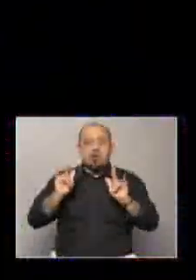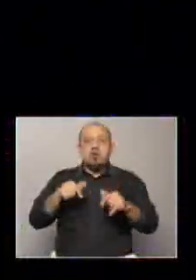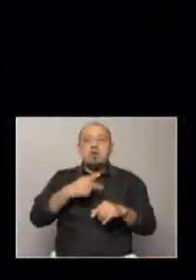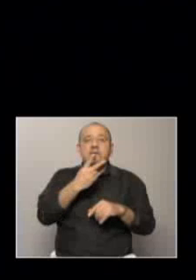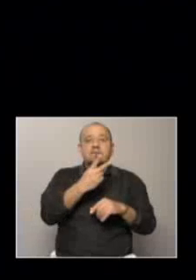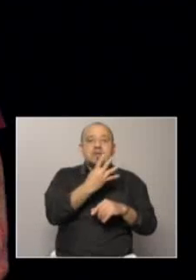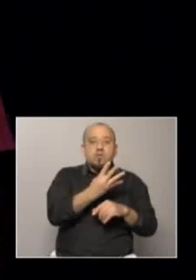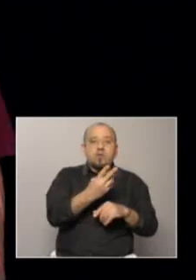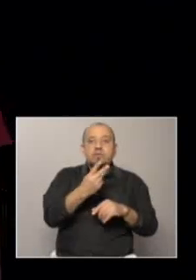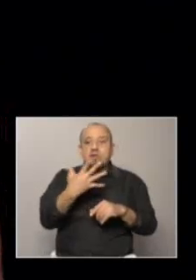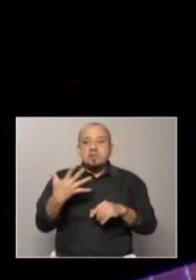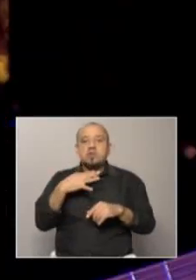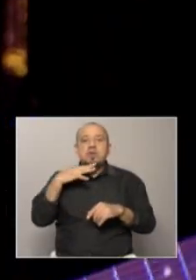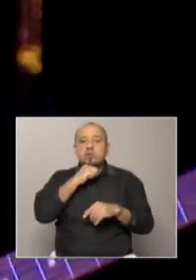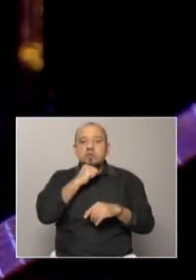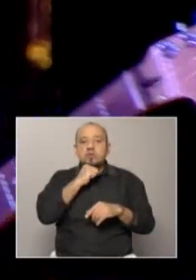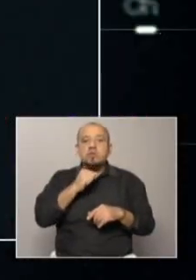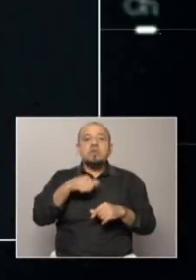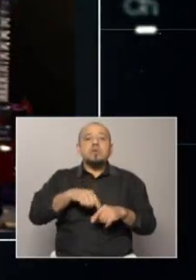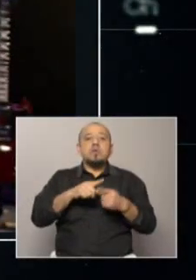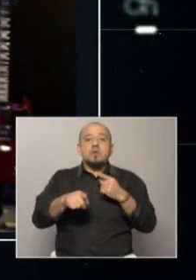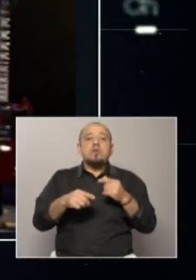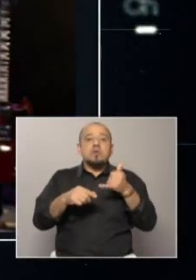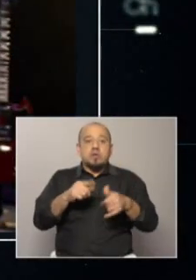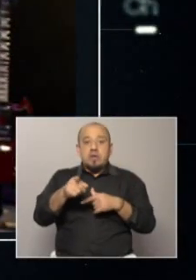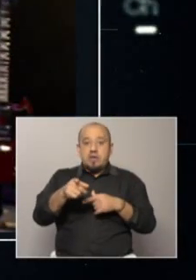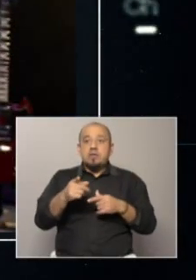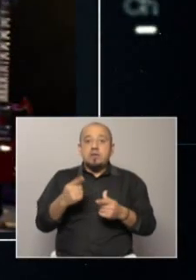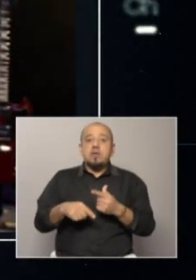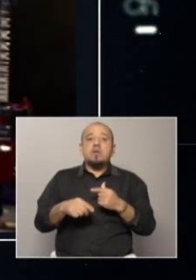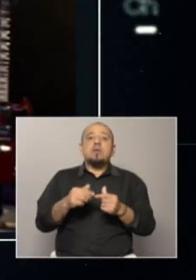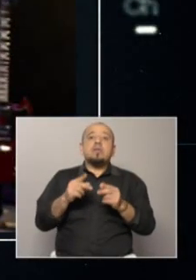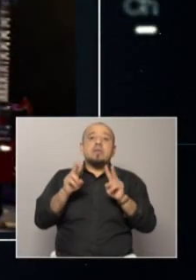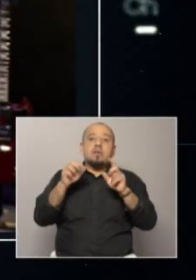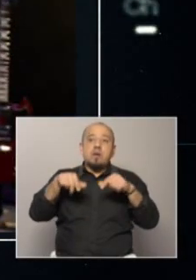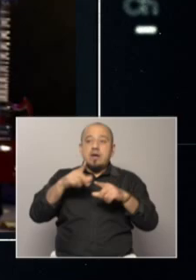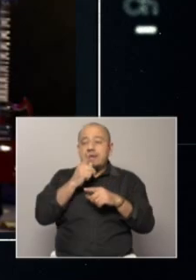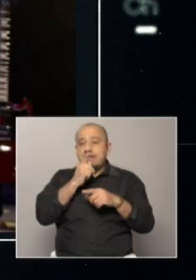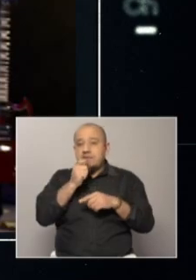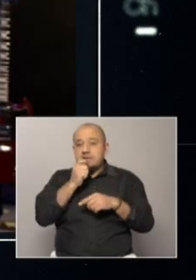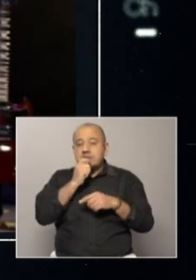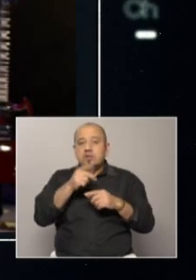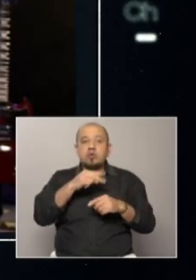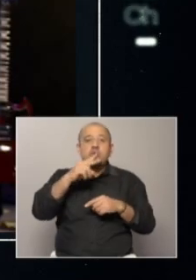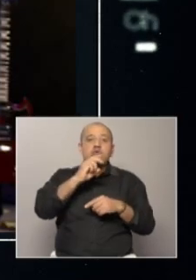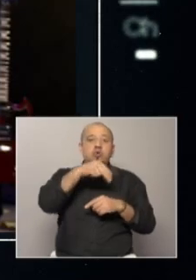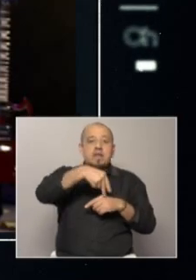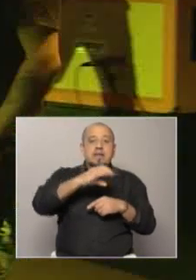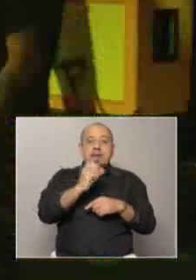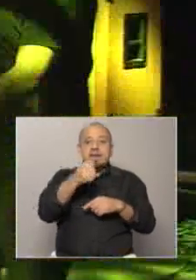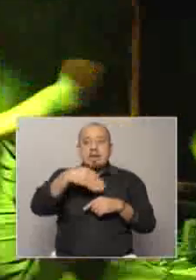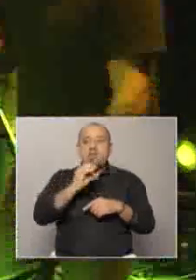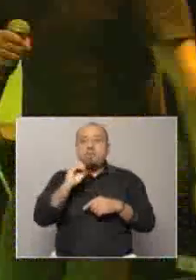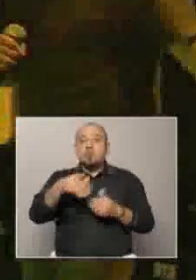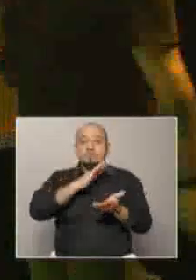días 24 y 25 de agosto. Evento que contará con su conducción y abordaje de entrevistas junto a Noelia Campo y que se transmitirá de forma